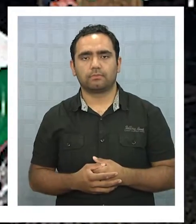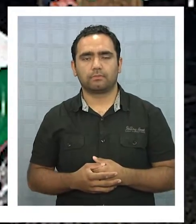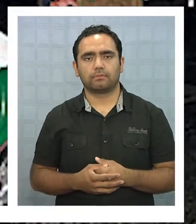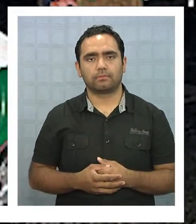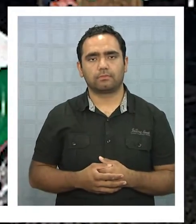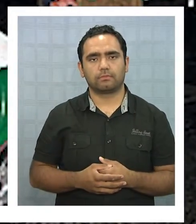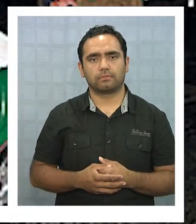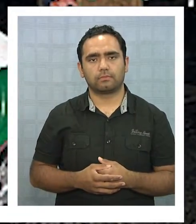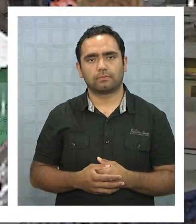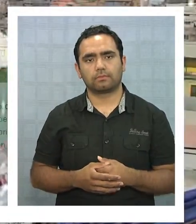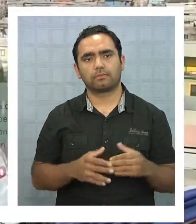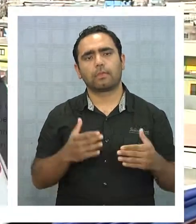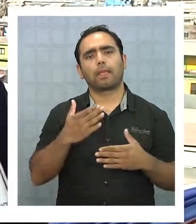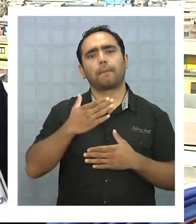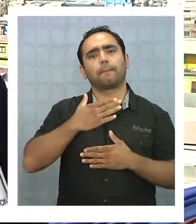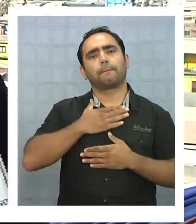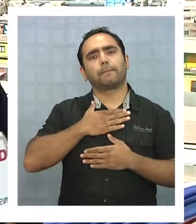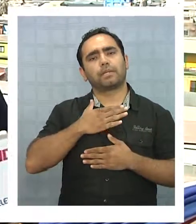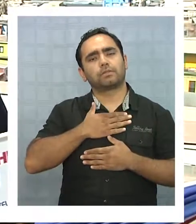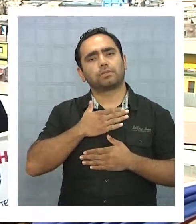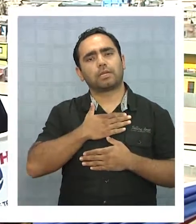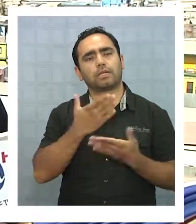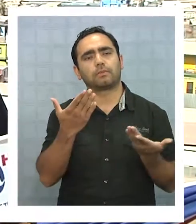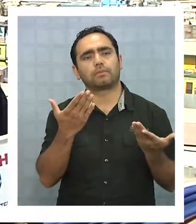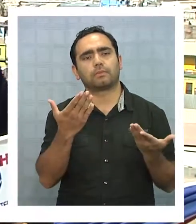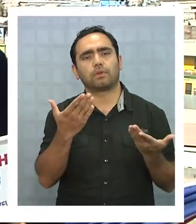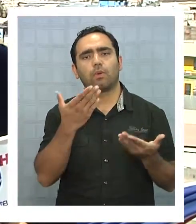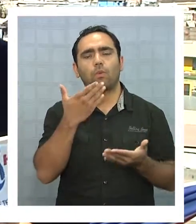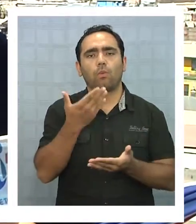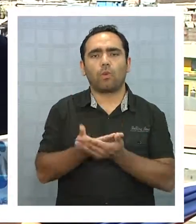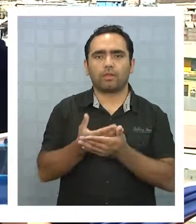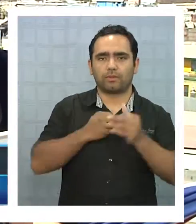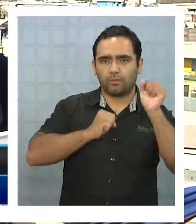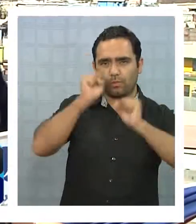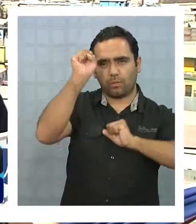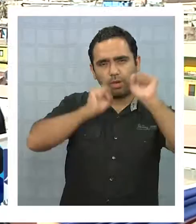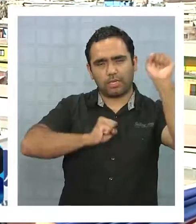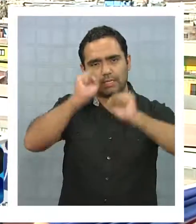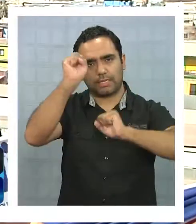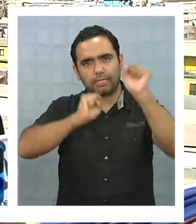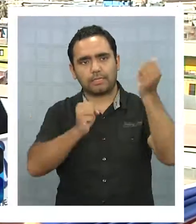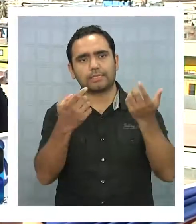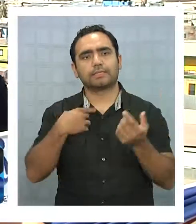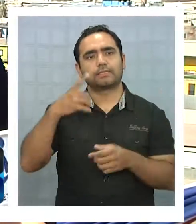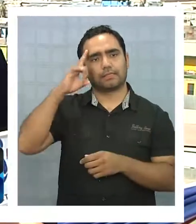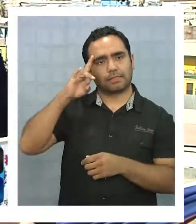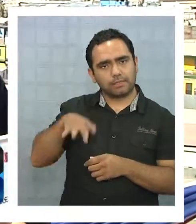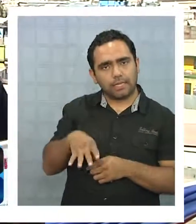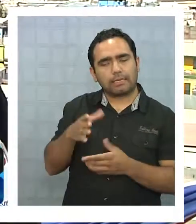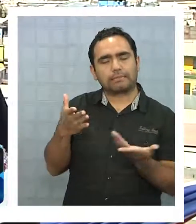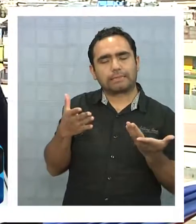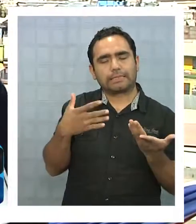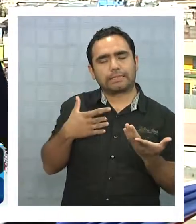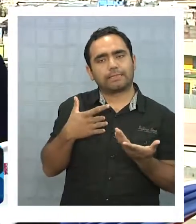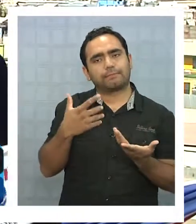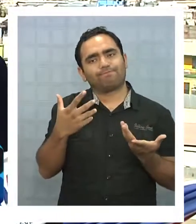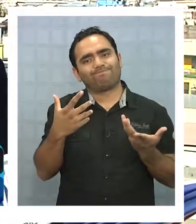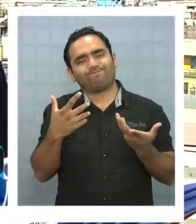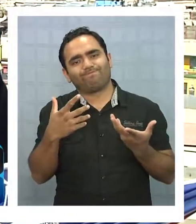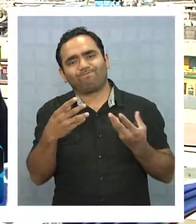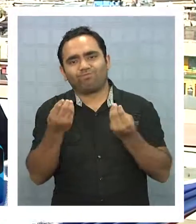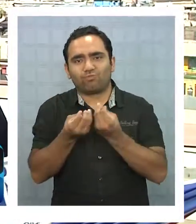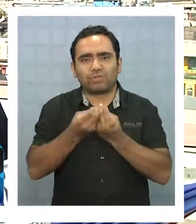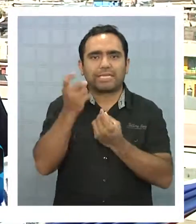En lo personal, uno cuando está en política sabe que tiene que tener piel de chancho en esto, que iban a